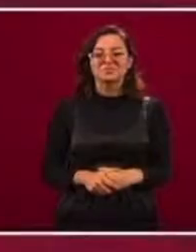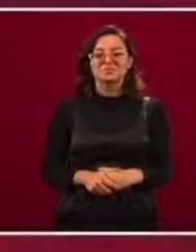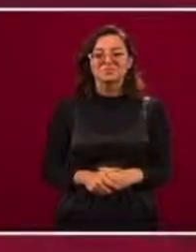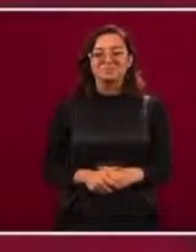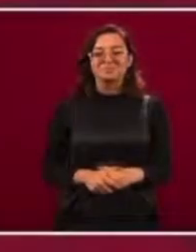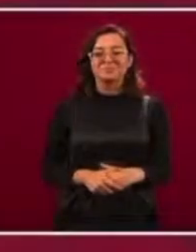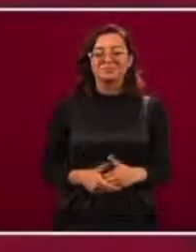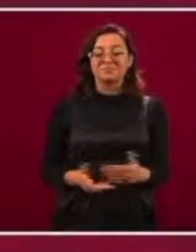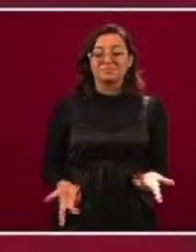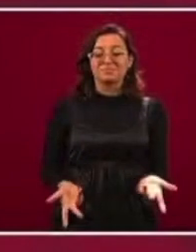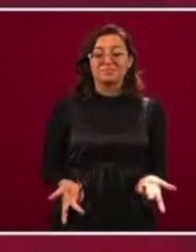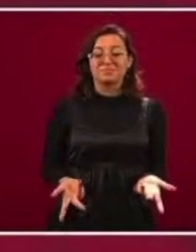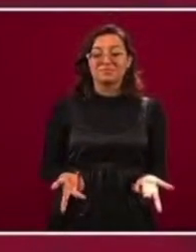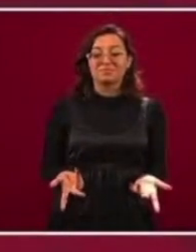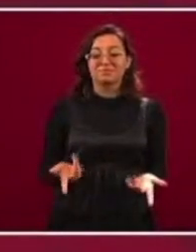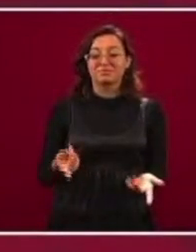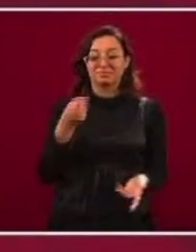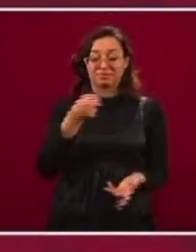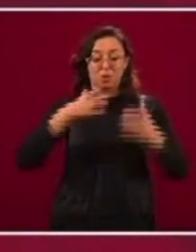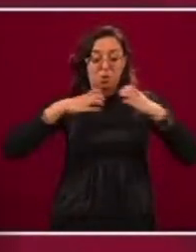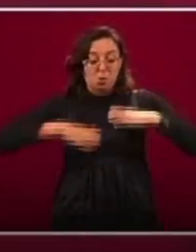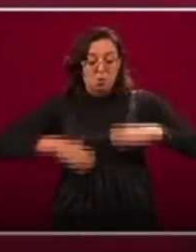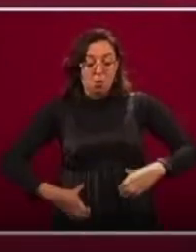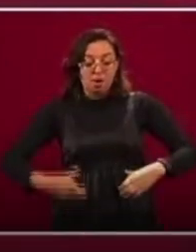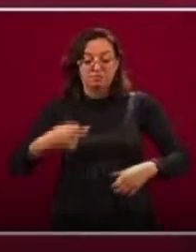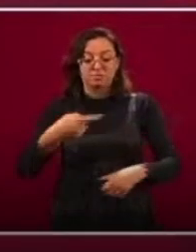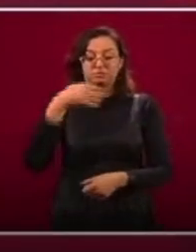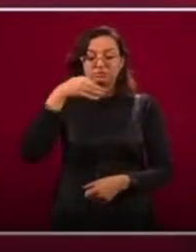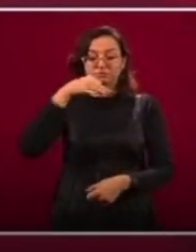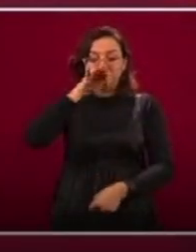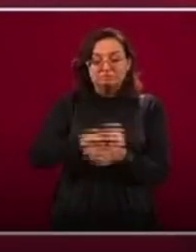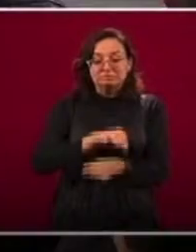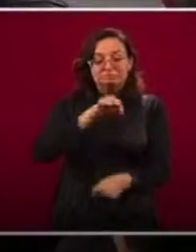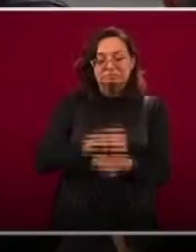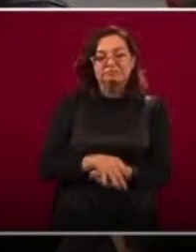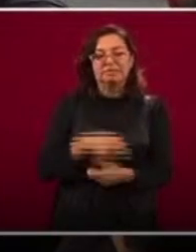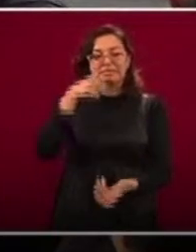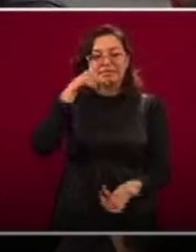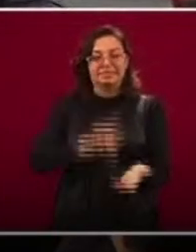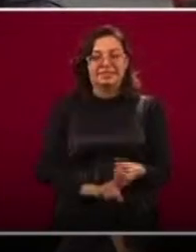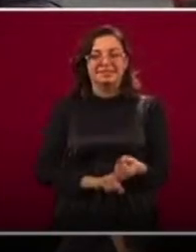las defensas, ¿sí? Que son importantes.